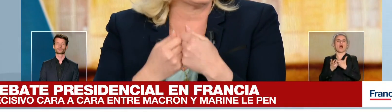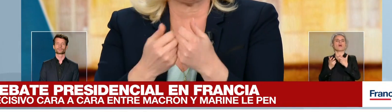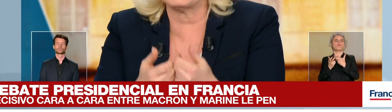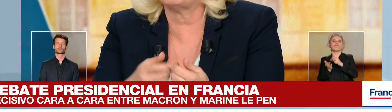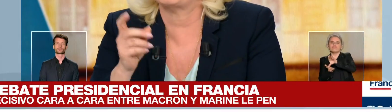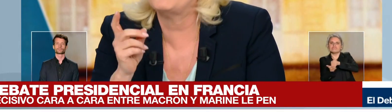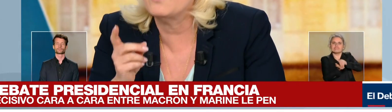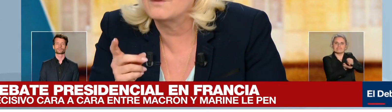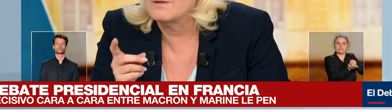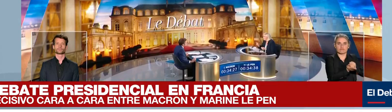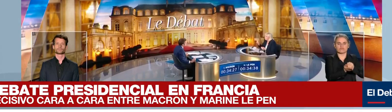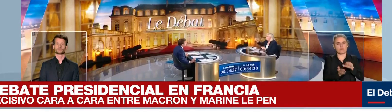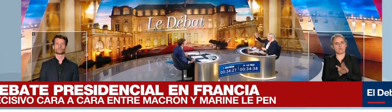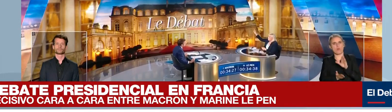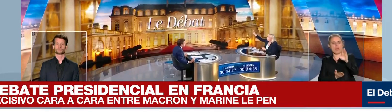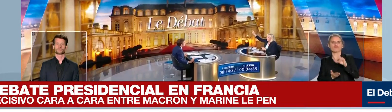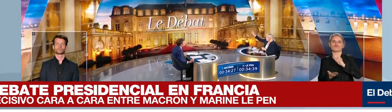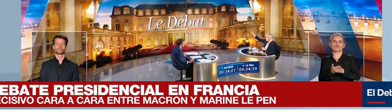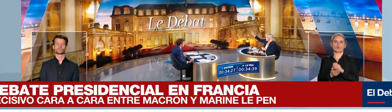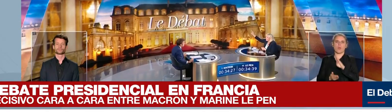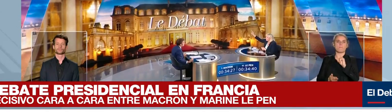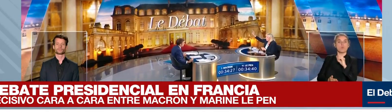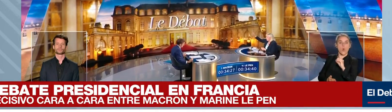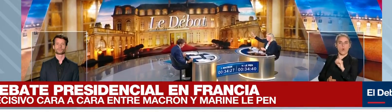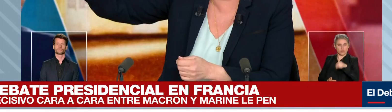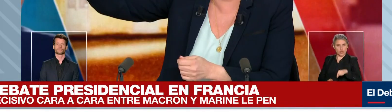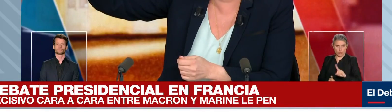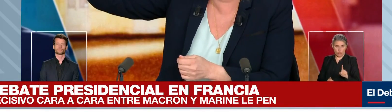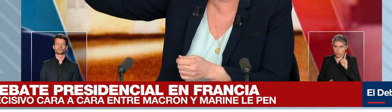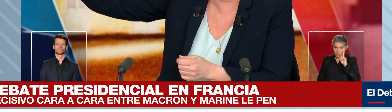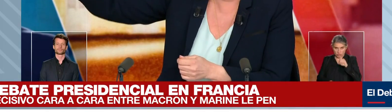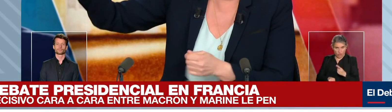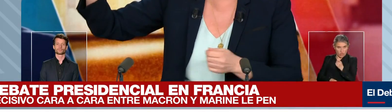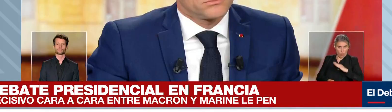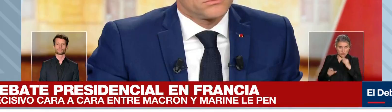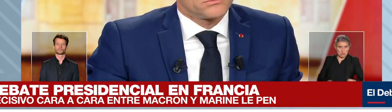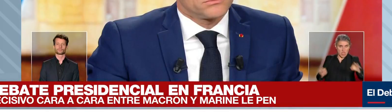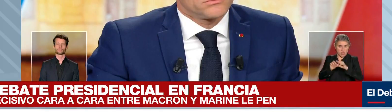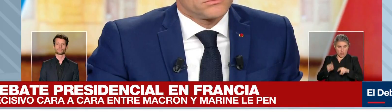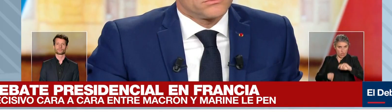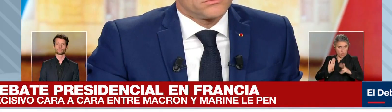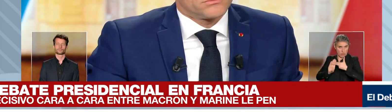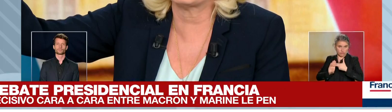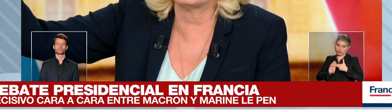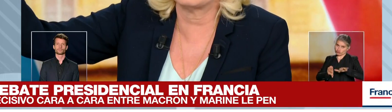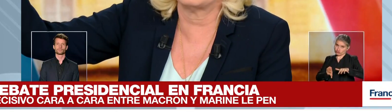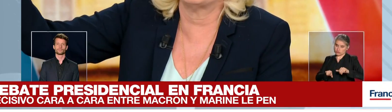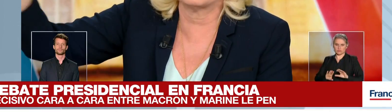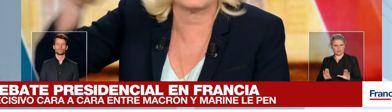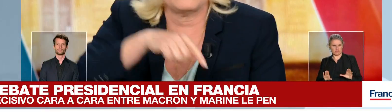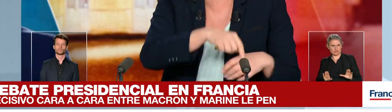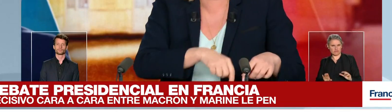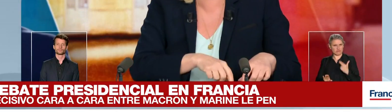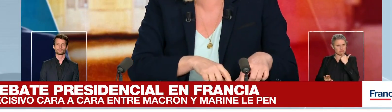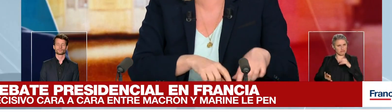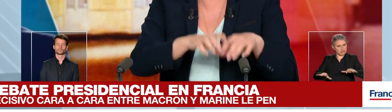restauración colectiva se comprometa a comprar, no bio, porque bio hay bio extranjero, no solamente bio, no solamente ecológico, hay